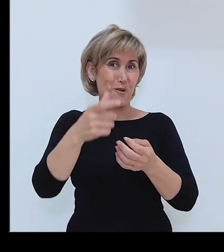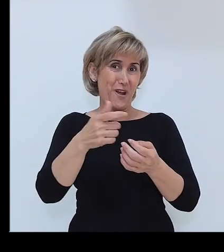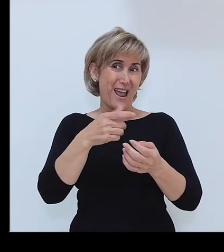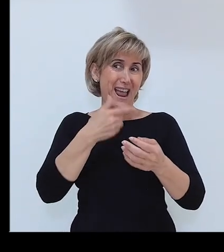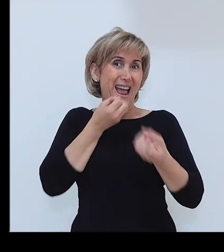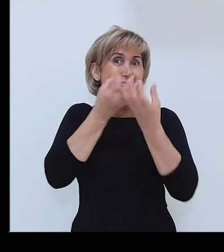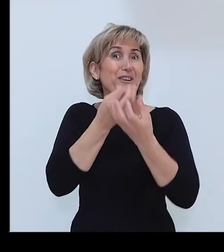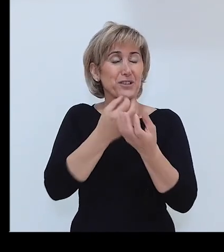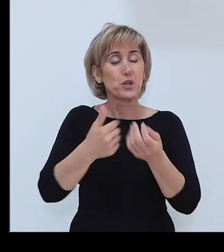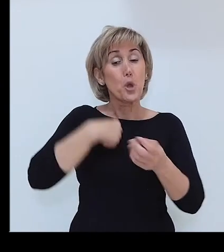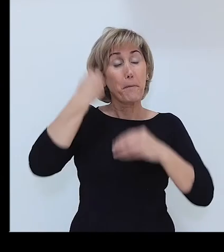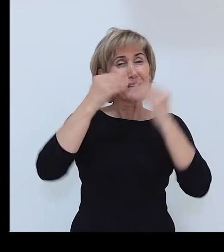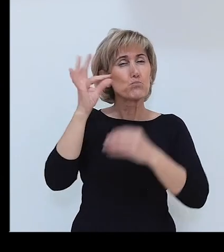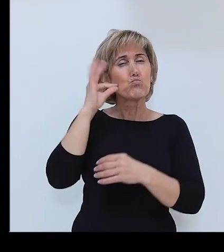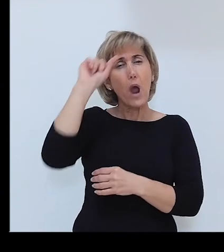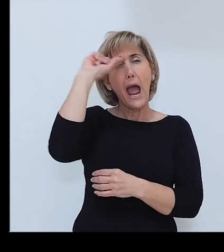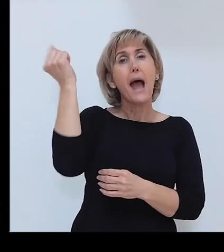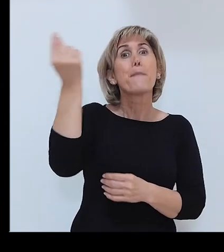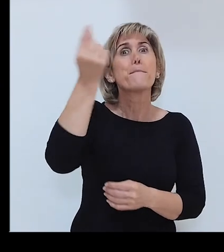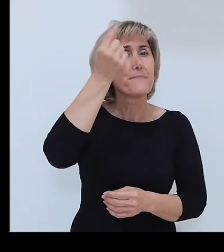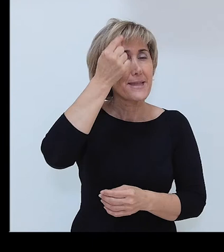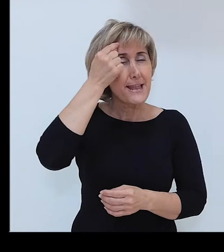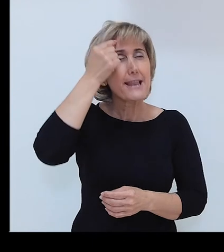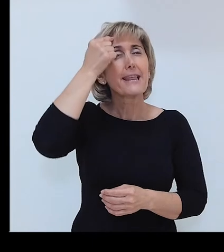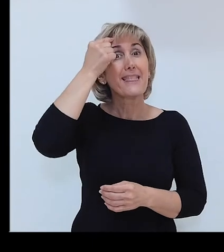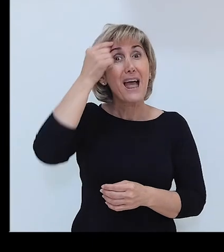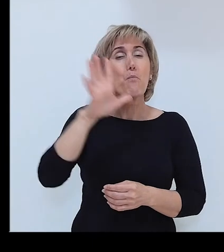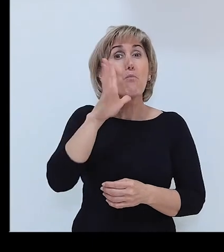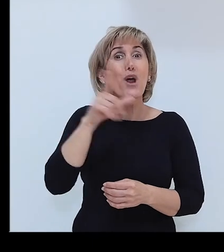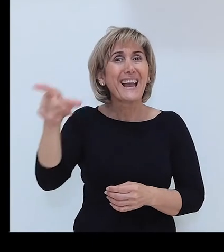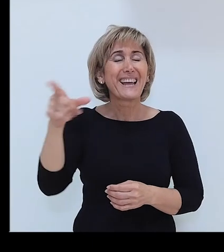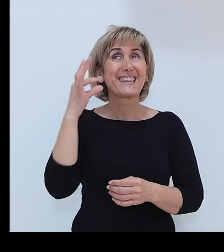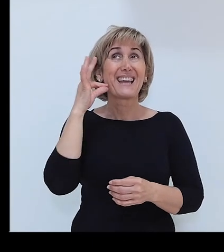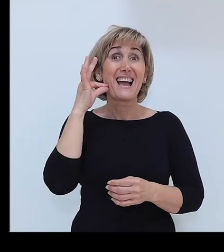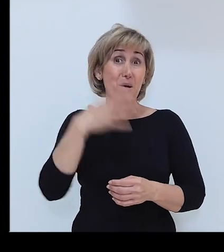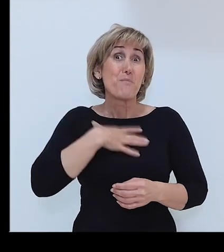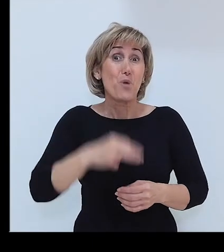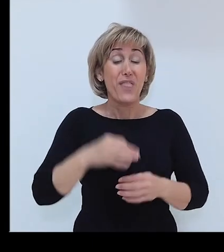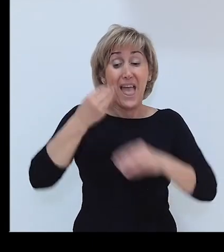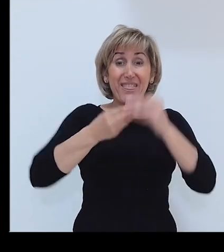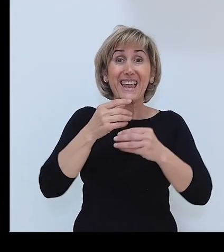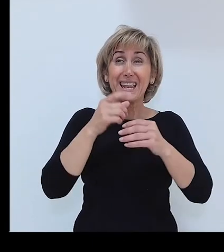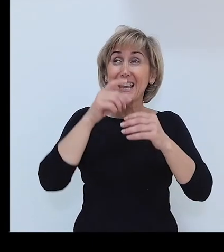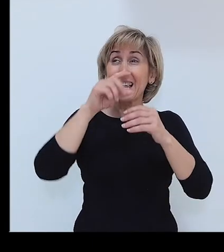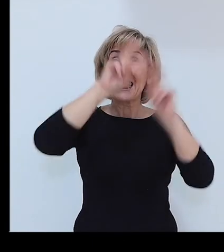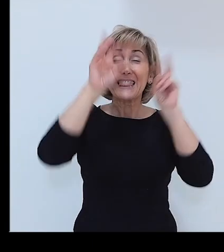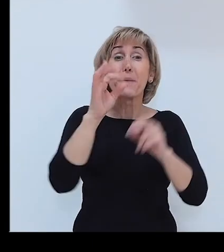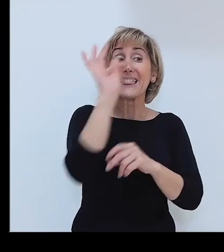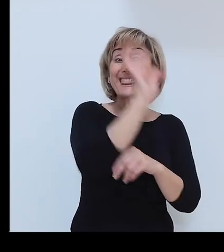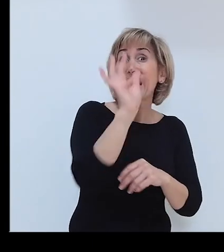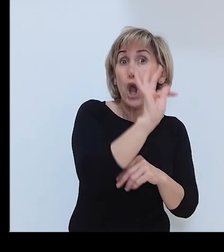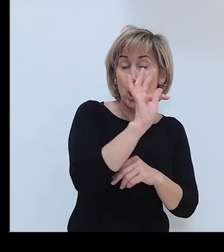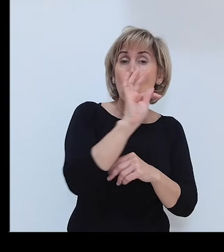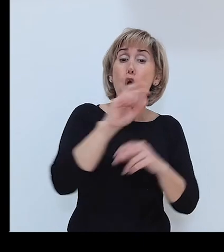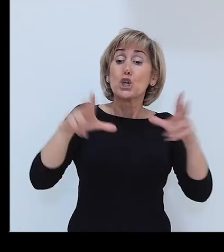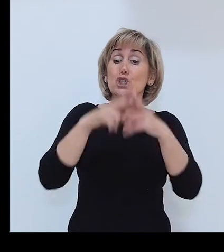¿no? Tuvo una habilidad enorme que fue conseguir llevar lo teórico,